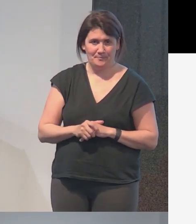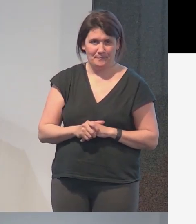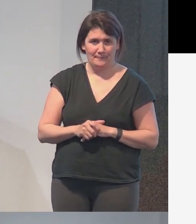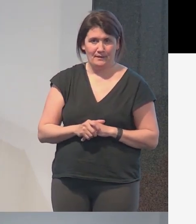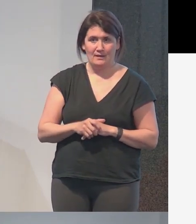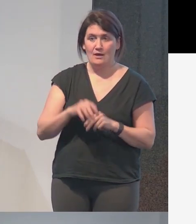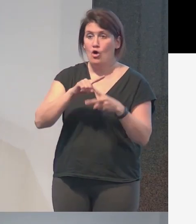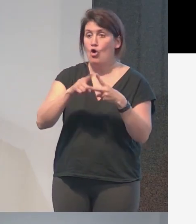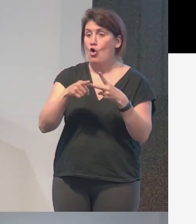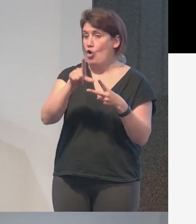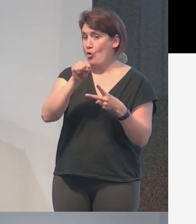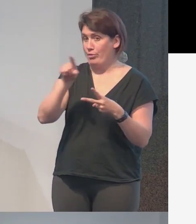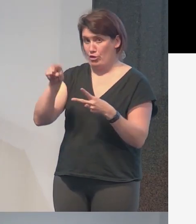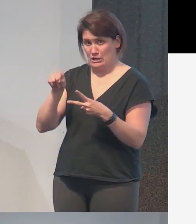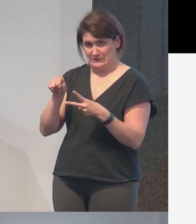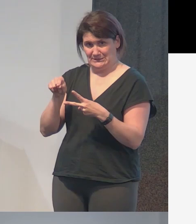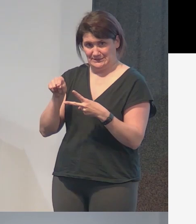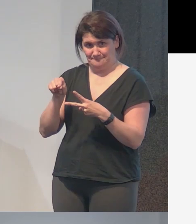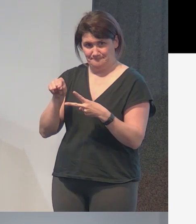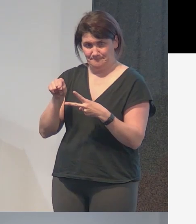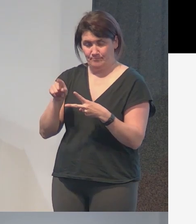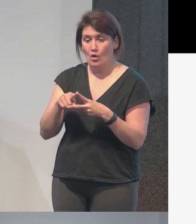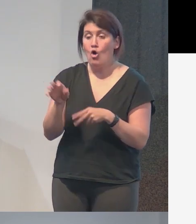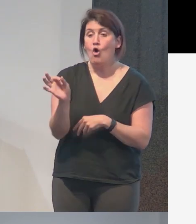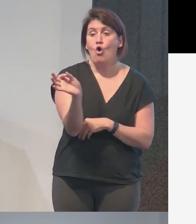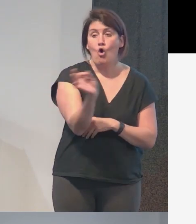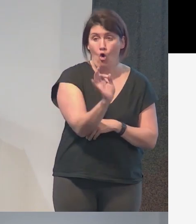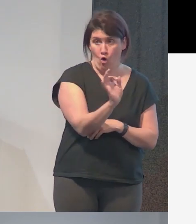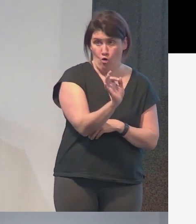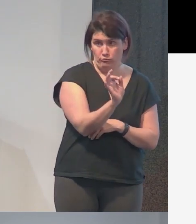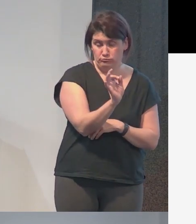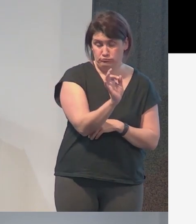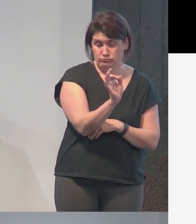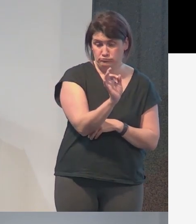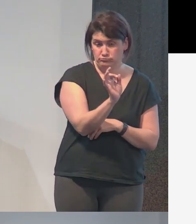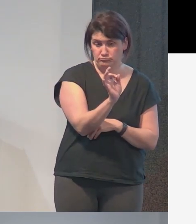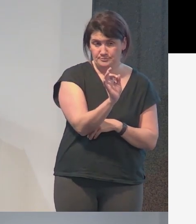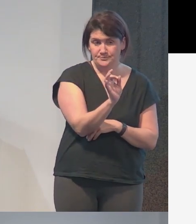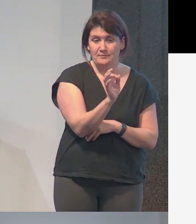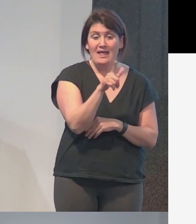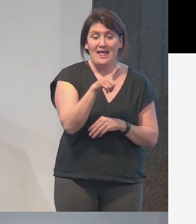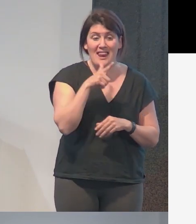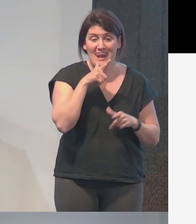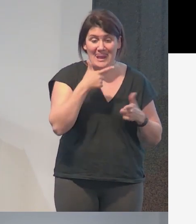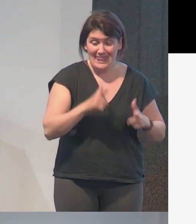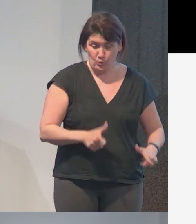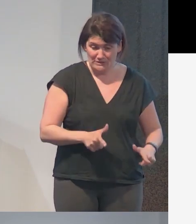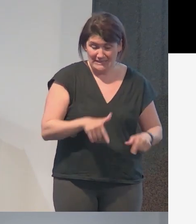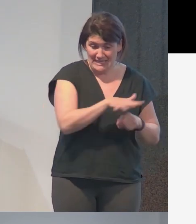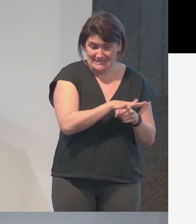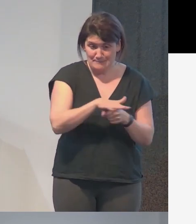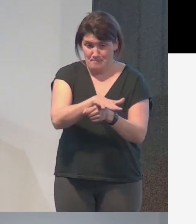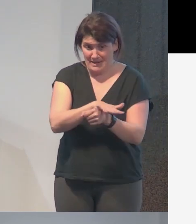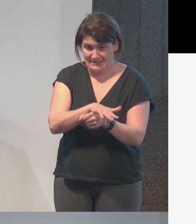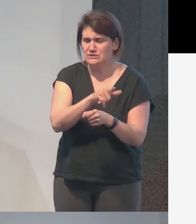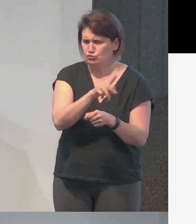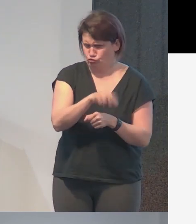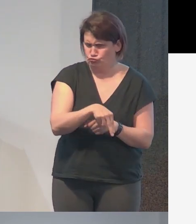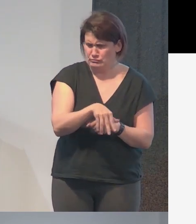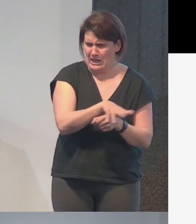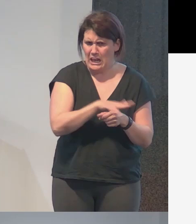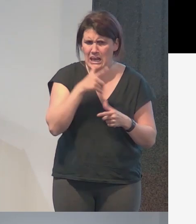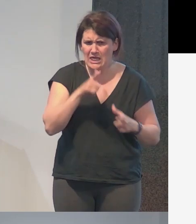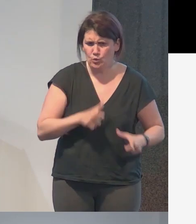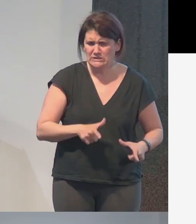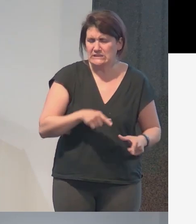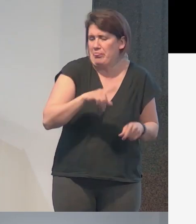Tenemos dos opciones. O las partes lingüísticas son lingüísticas,